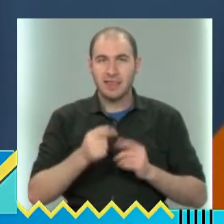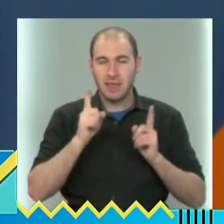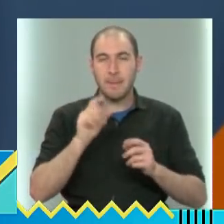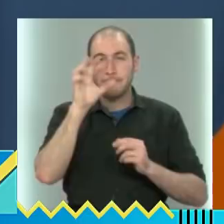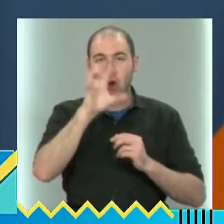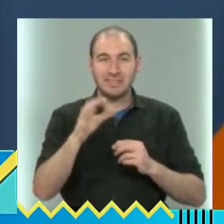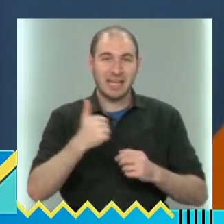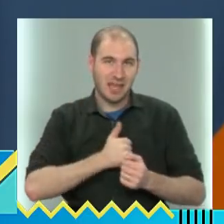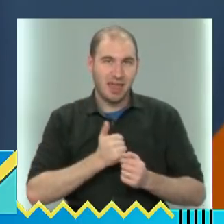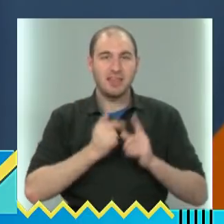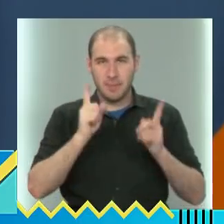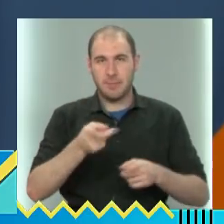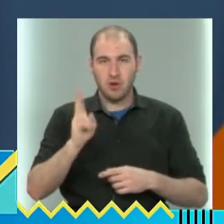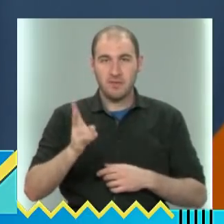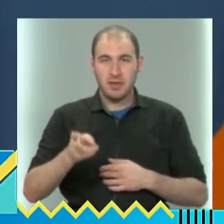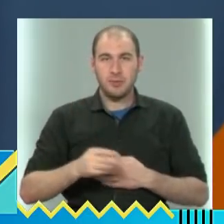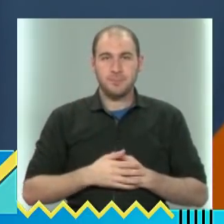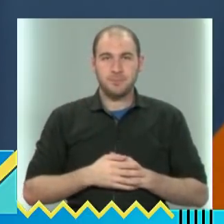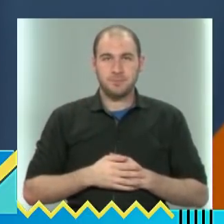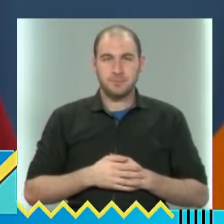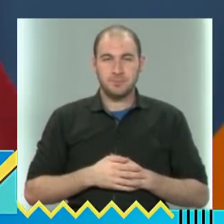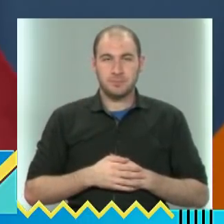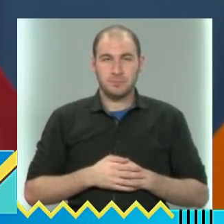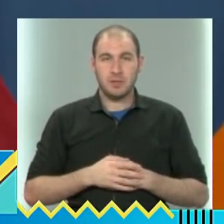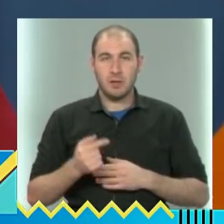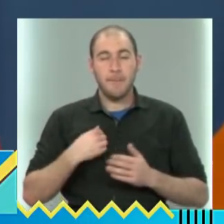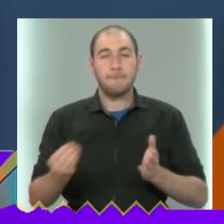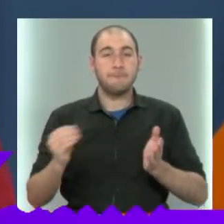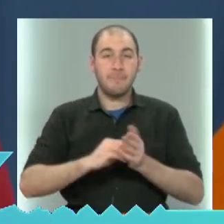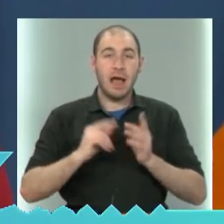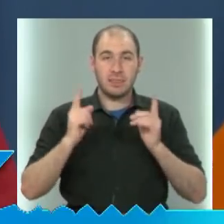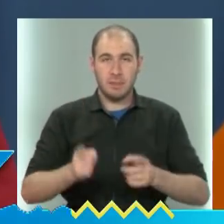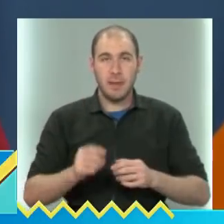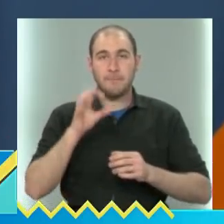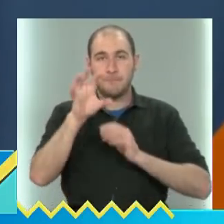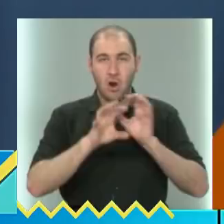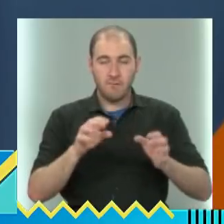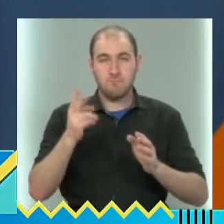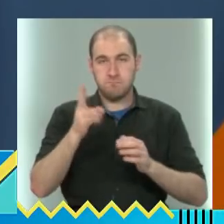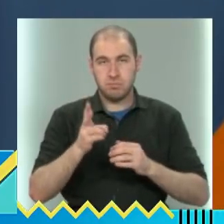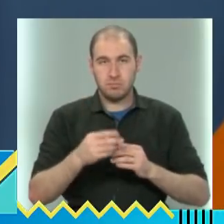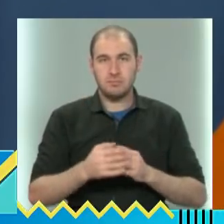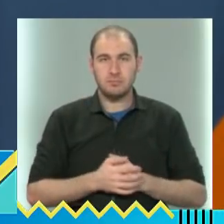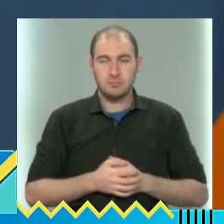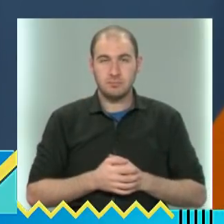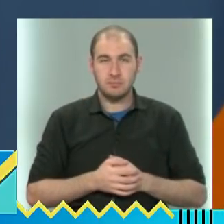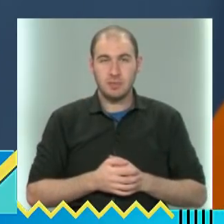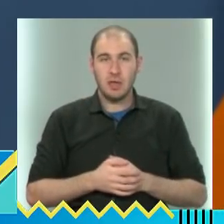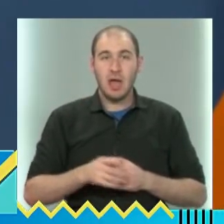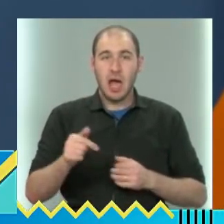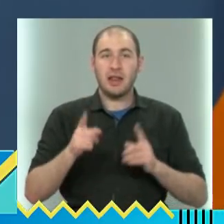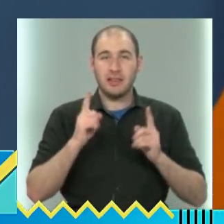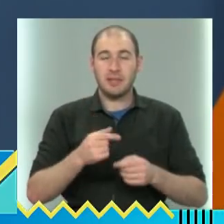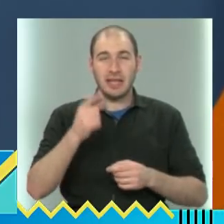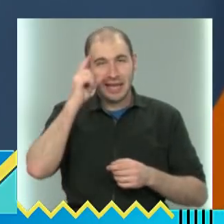provincias canadienses que también lo han prohibido. Es decir, podríamos agregar inclusive también entre las prohibiciones la reciente también